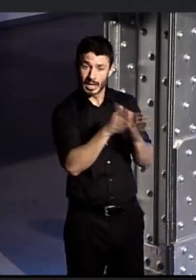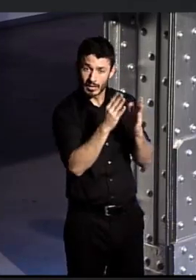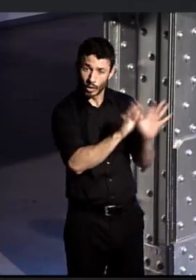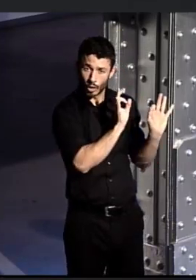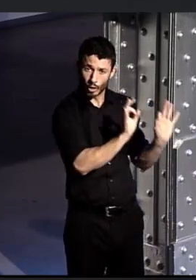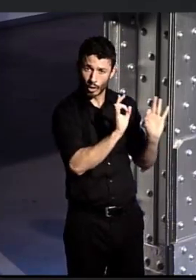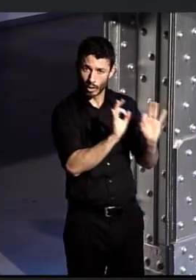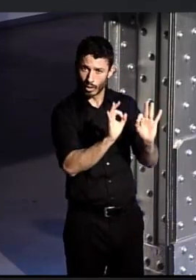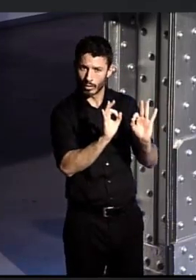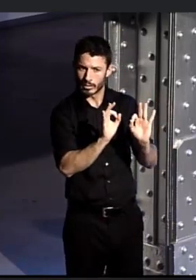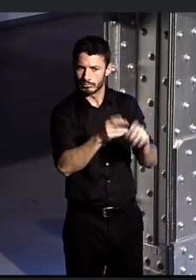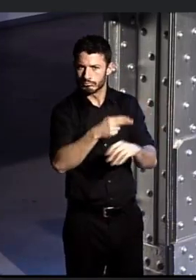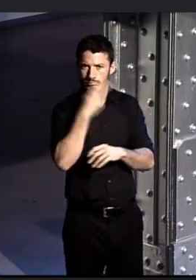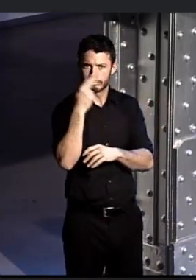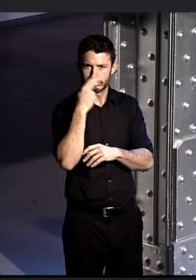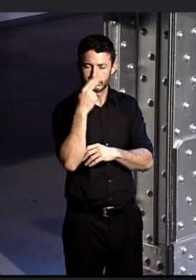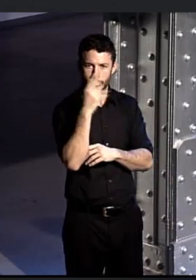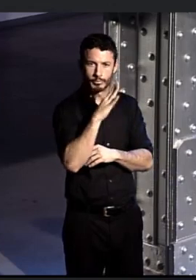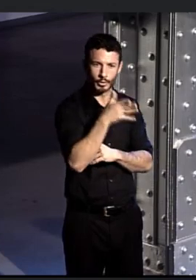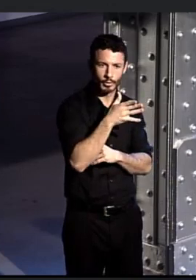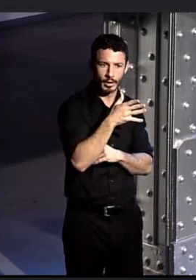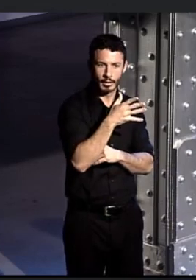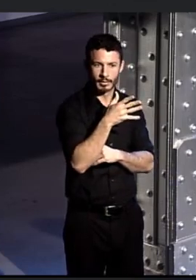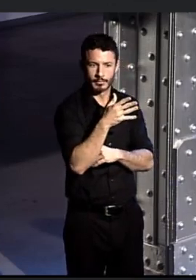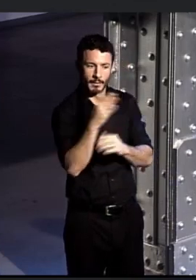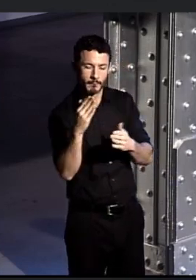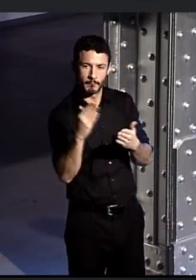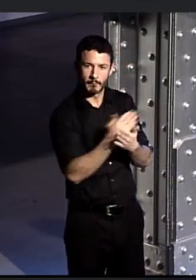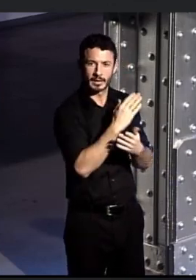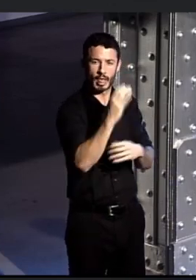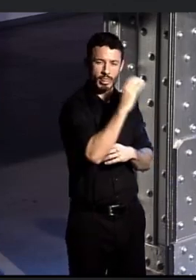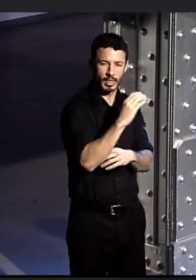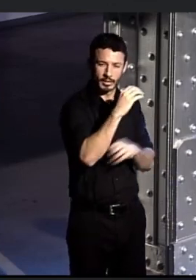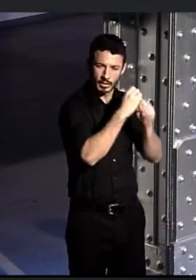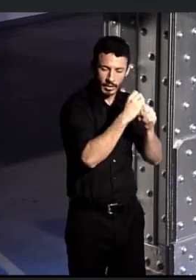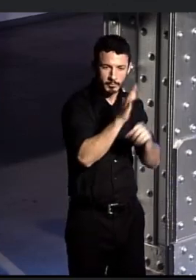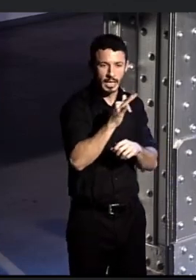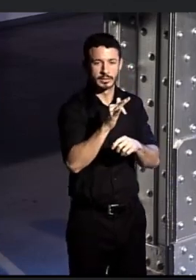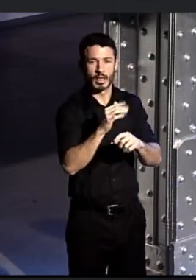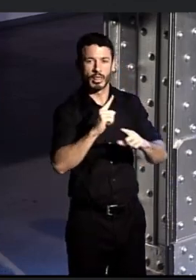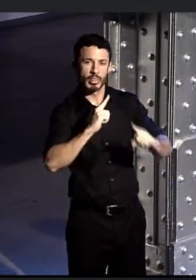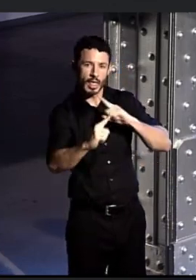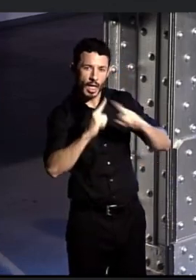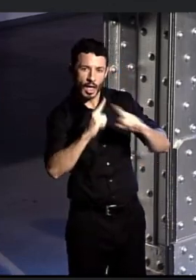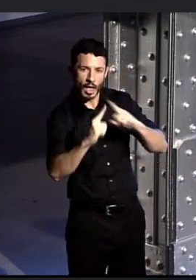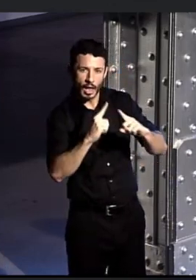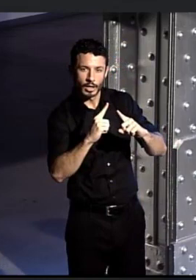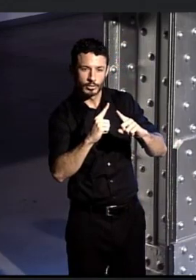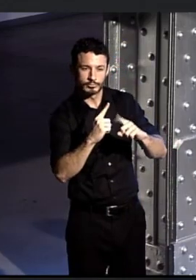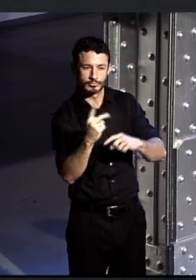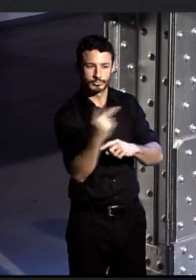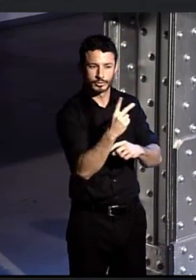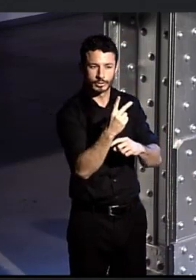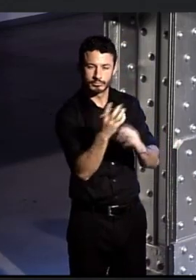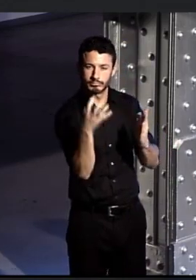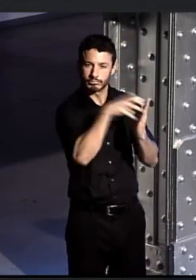las novelas, en las que alterna todas estas partes, digamos, más científicas con unos diálogos que por lo general están muy estratégicamente